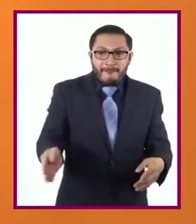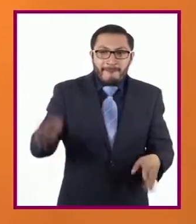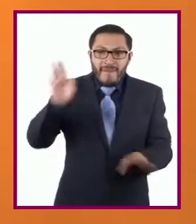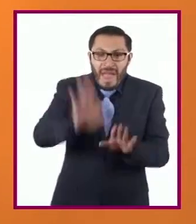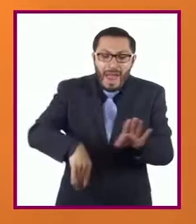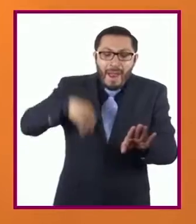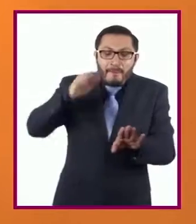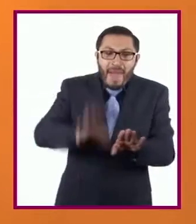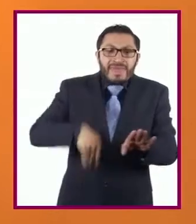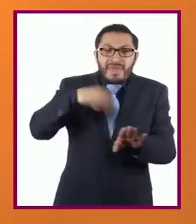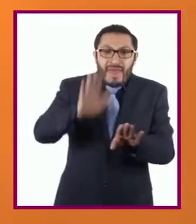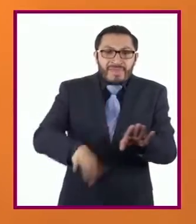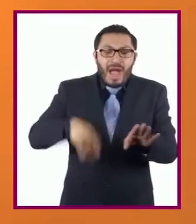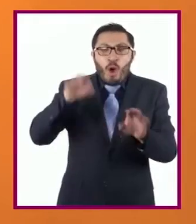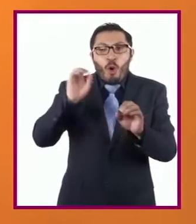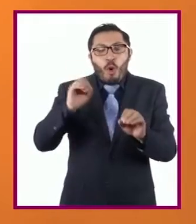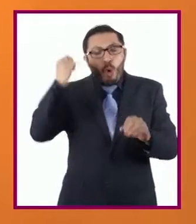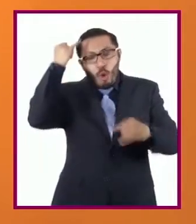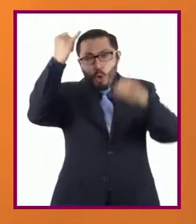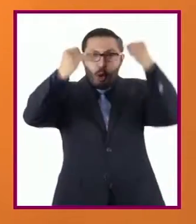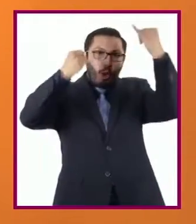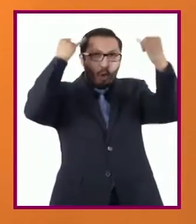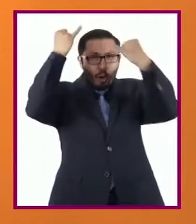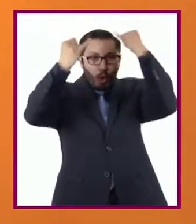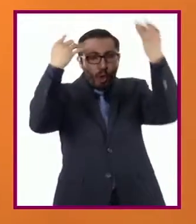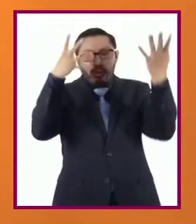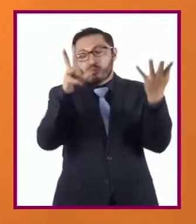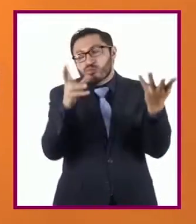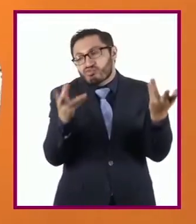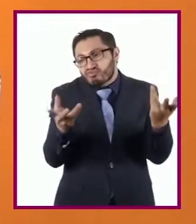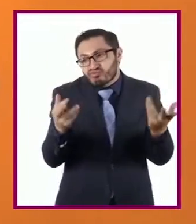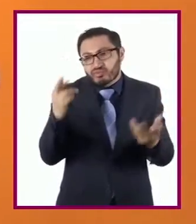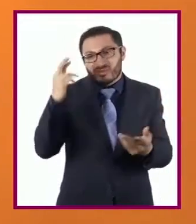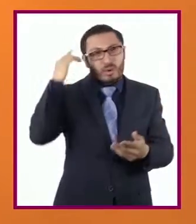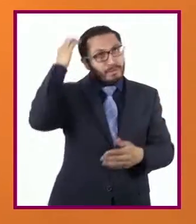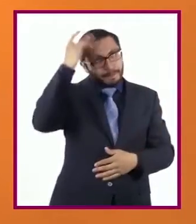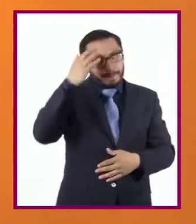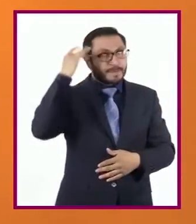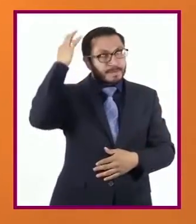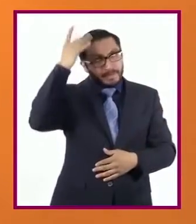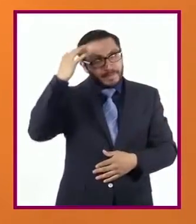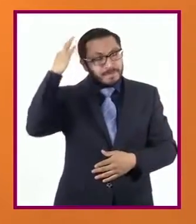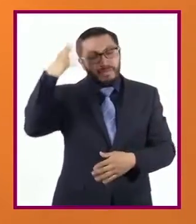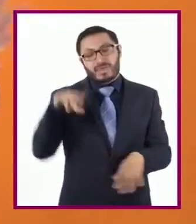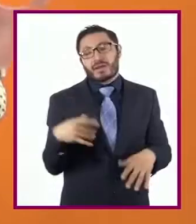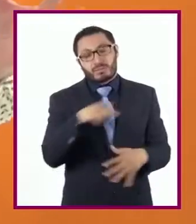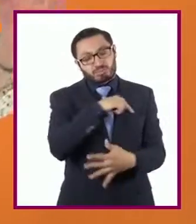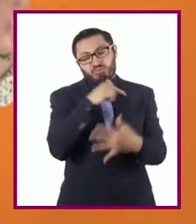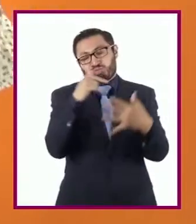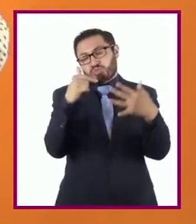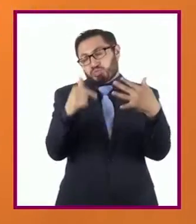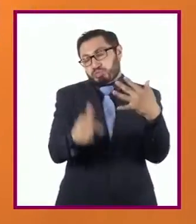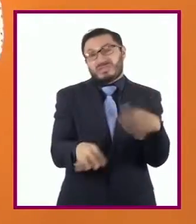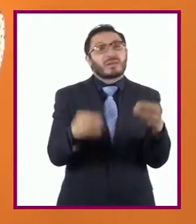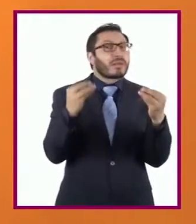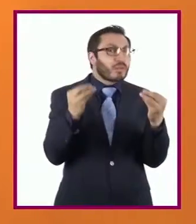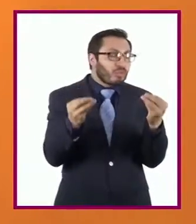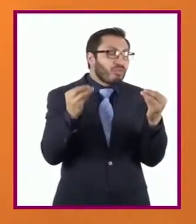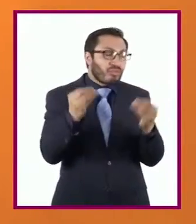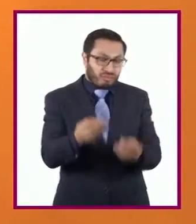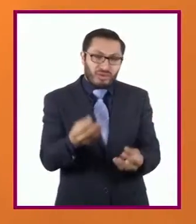eres muy creativo, eres muy racional. Entonces, por supuesto que recibimos